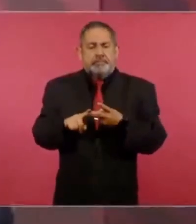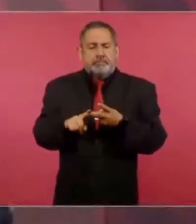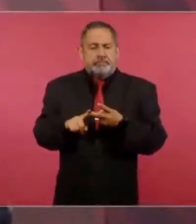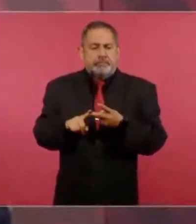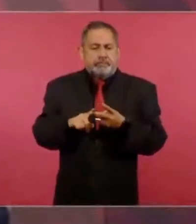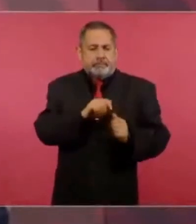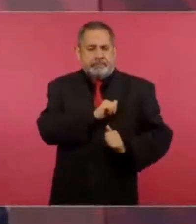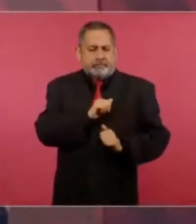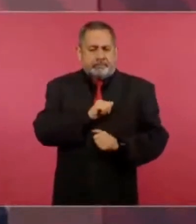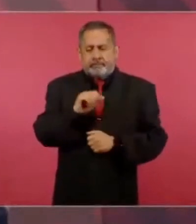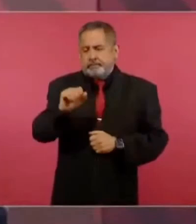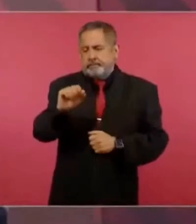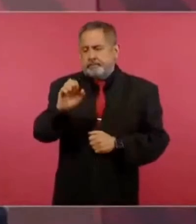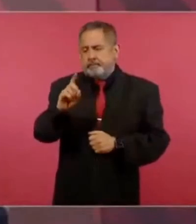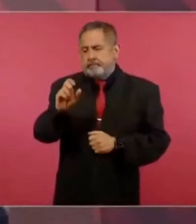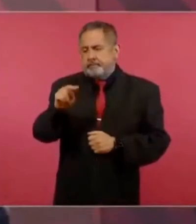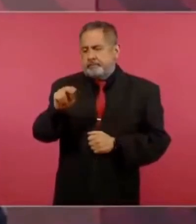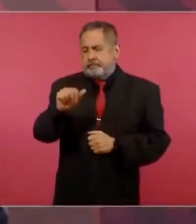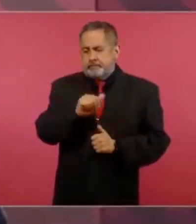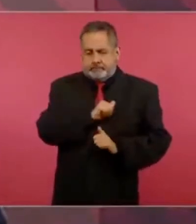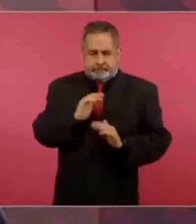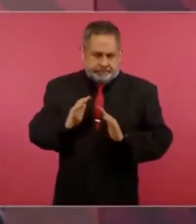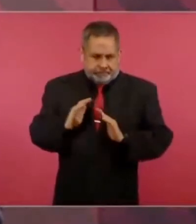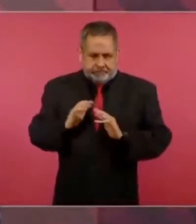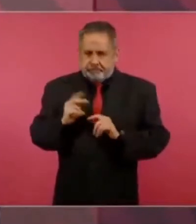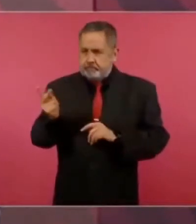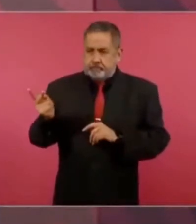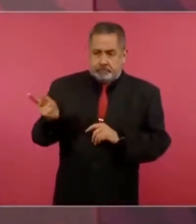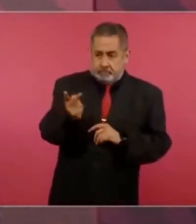como la Secretaría de la Defensa en